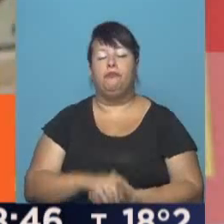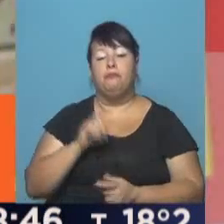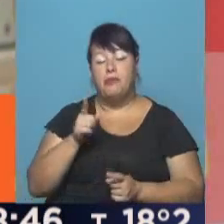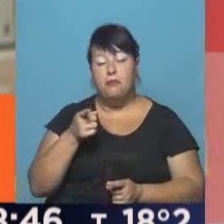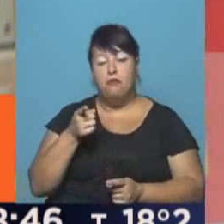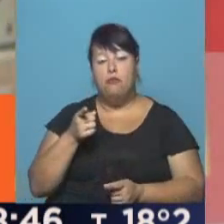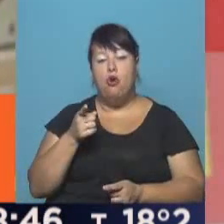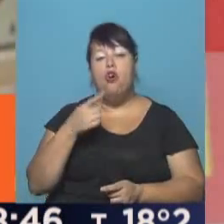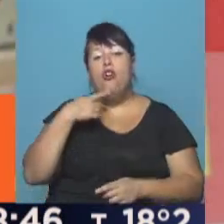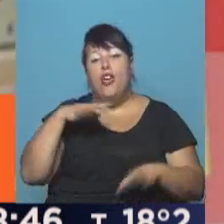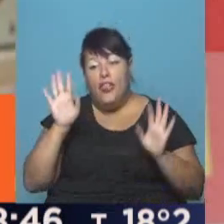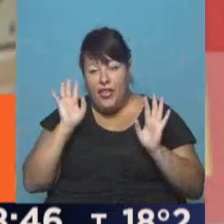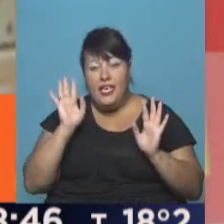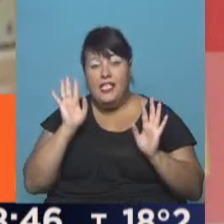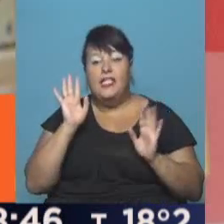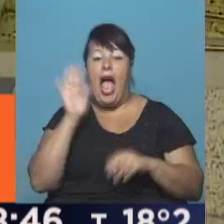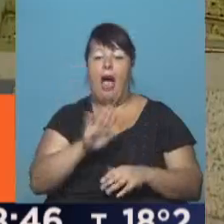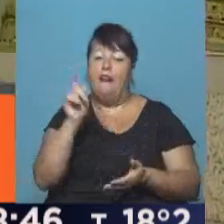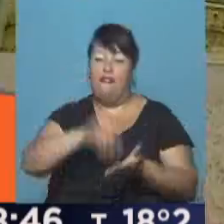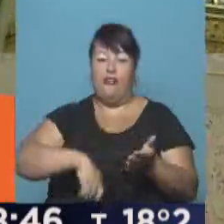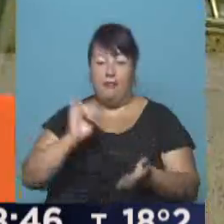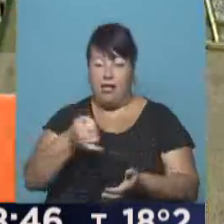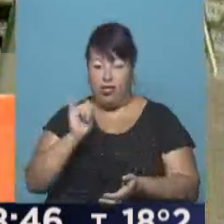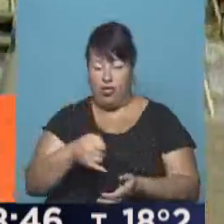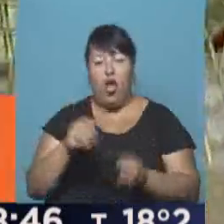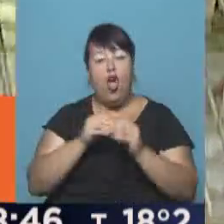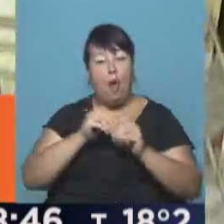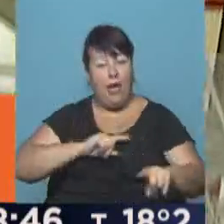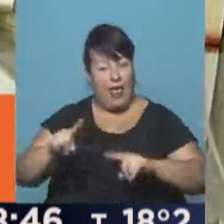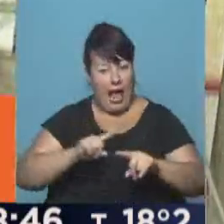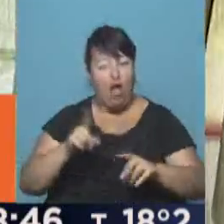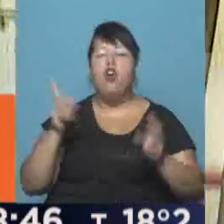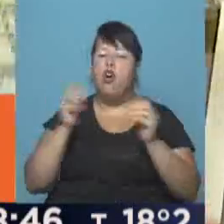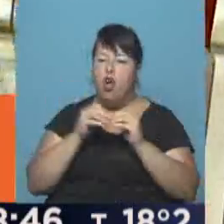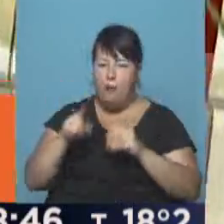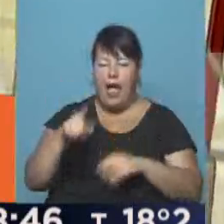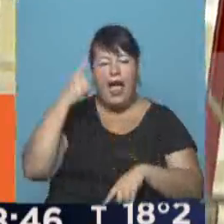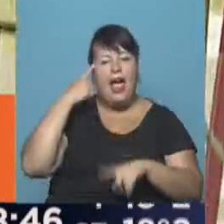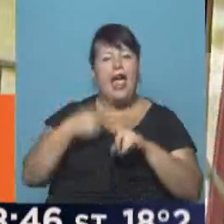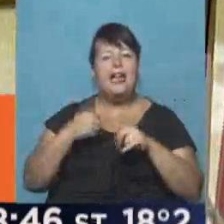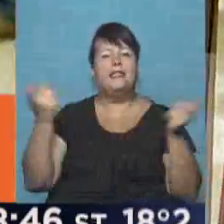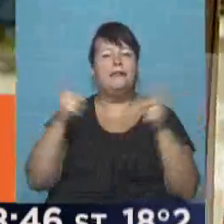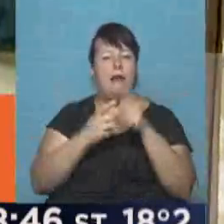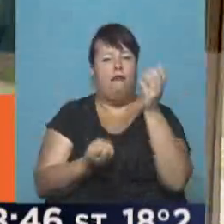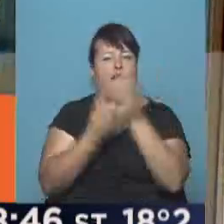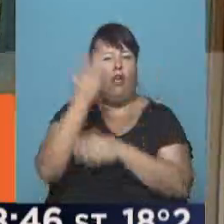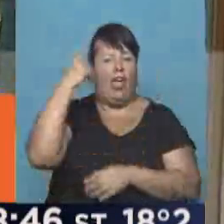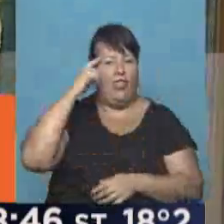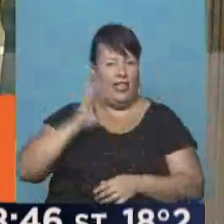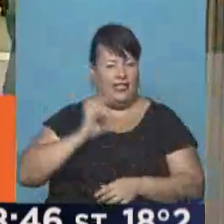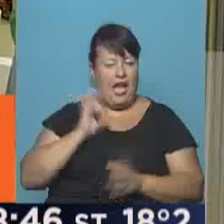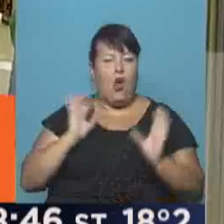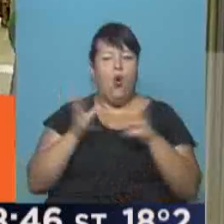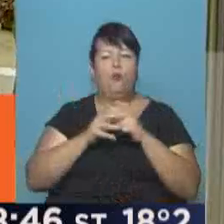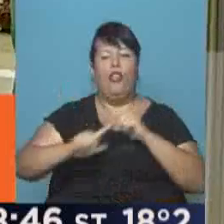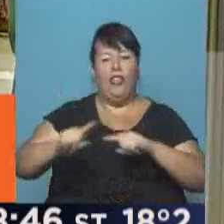cual dice que, bueno, le intima que firme. Compañeros delegados. El compañero fue miembro fundador hace 10 años del cuerpo